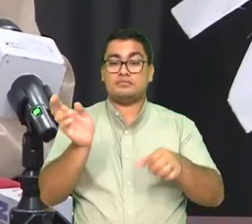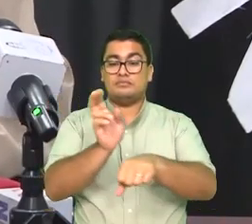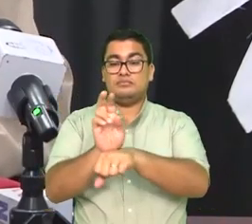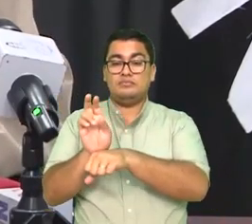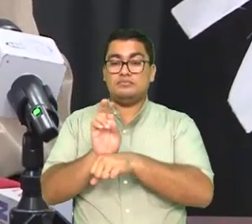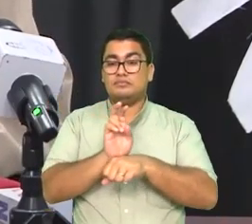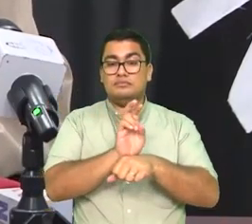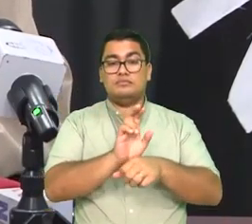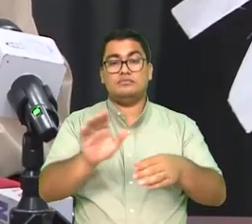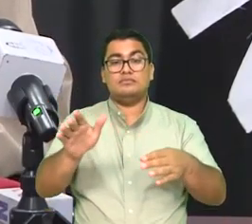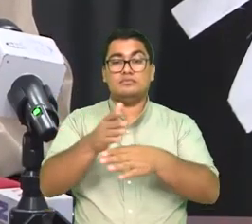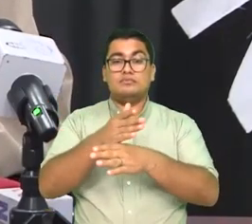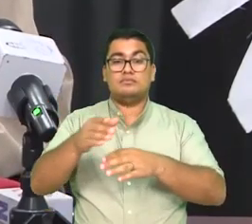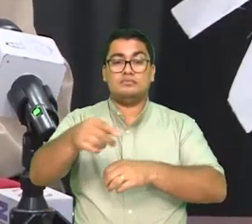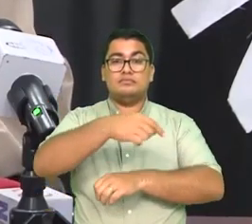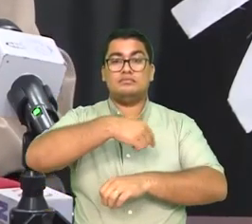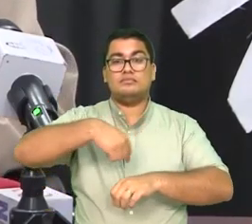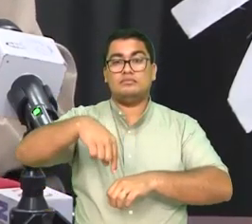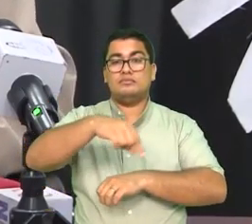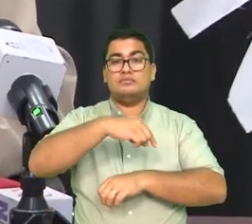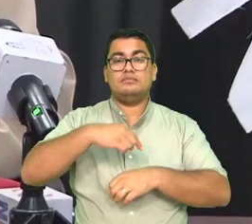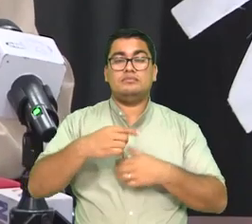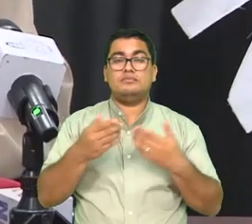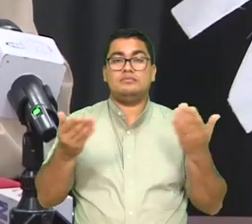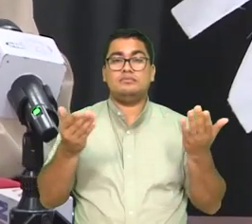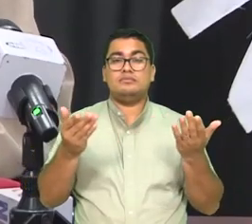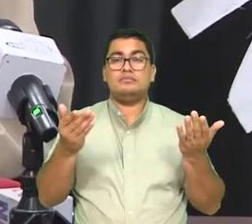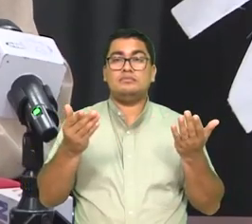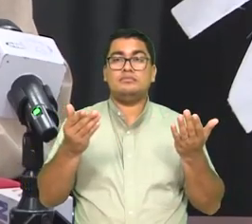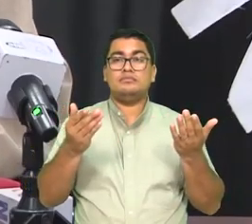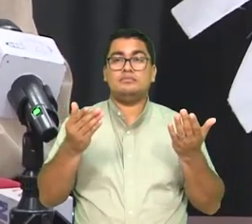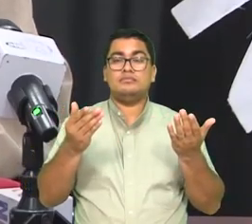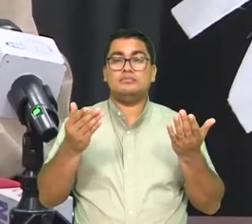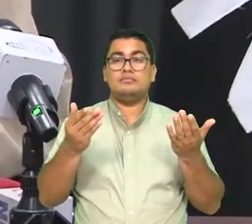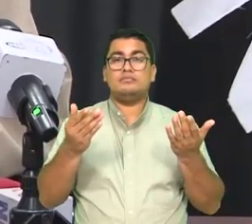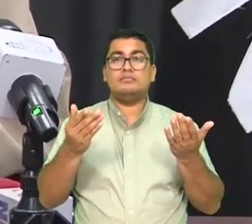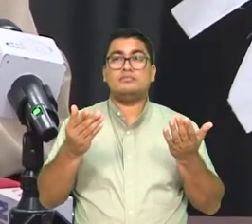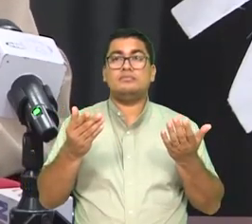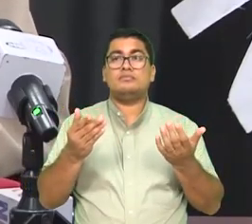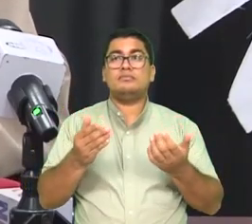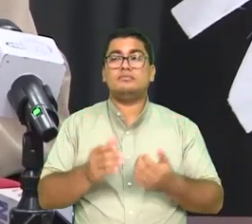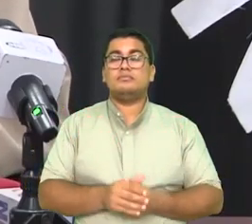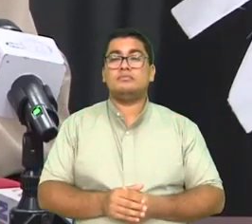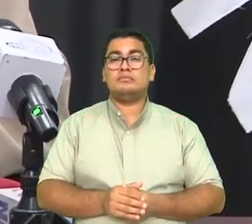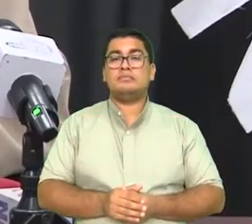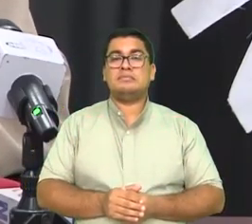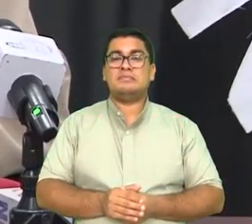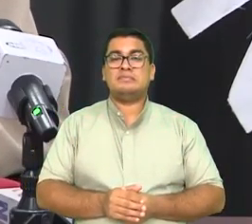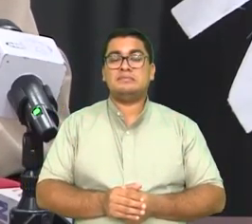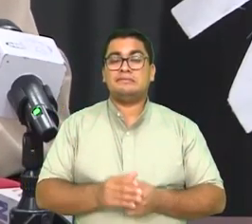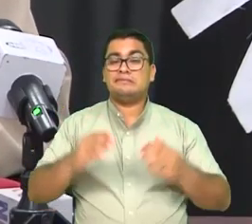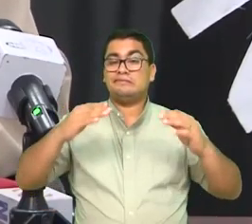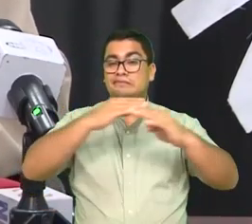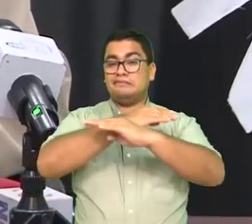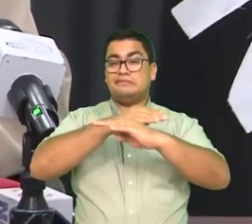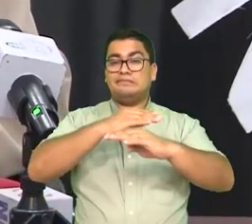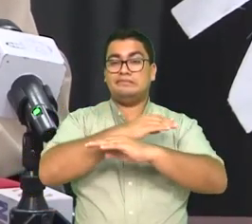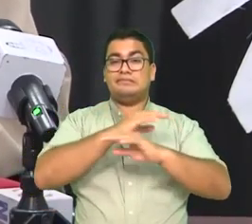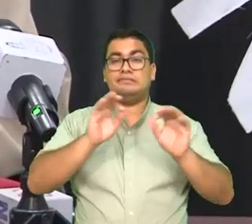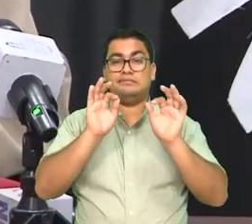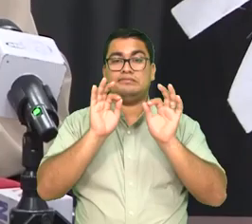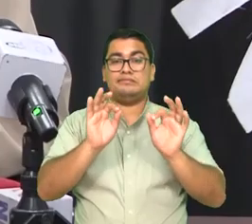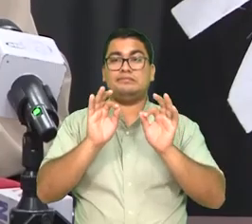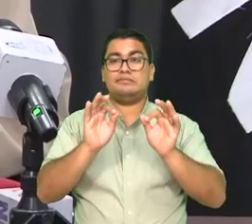las últimas horas, tenemos asegurada la estabilidad, la seguridad y la transitabilidad en el